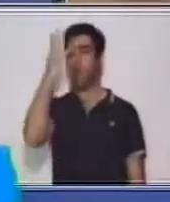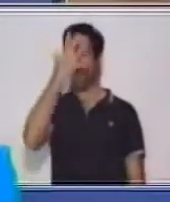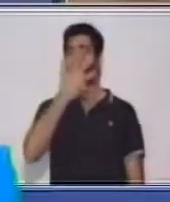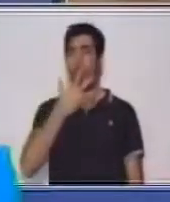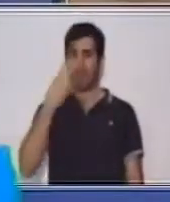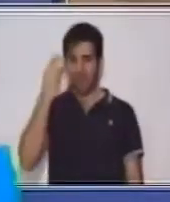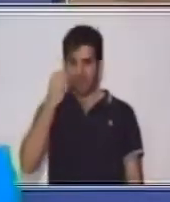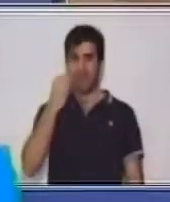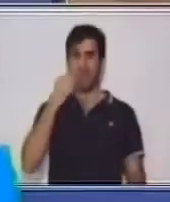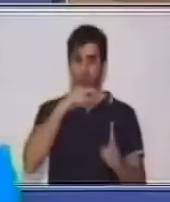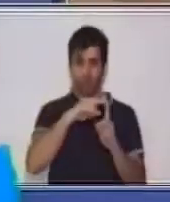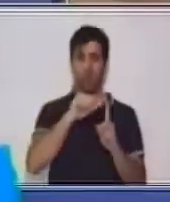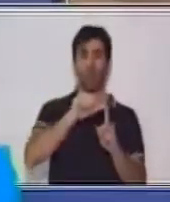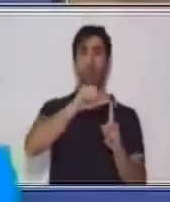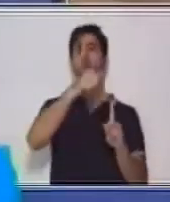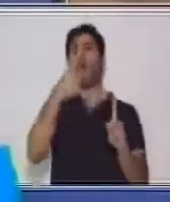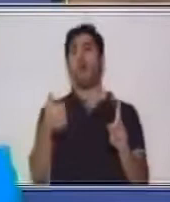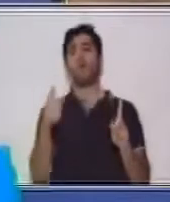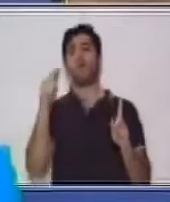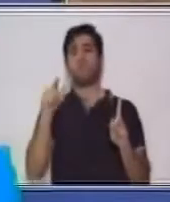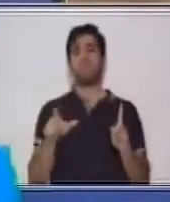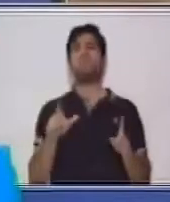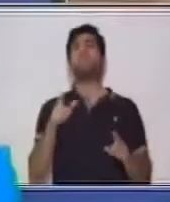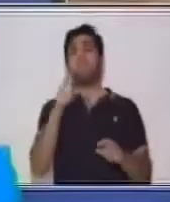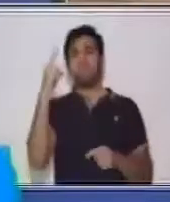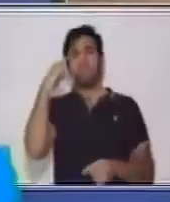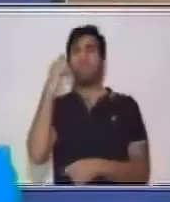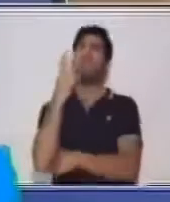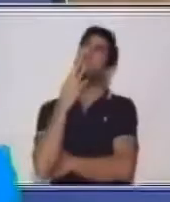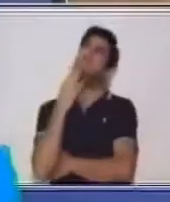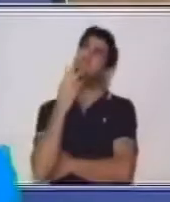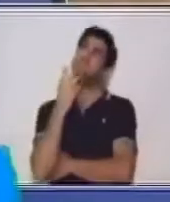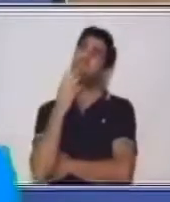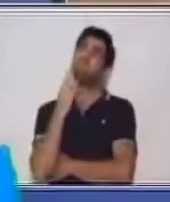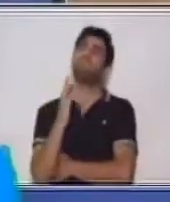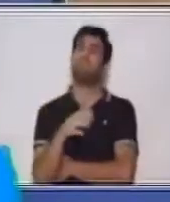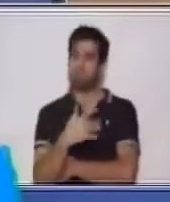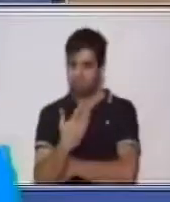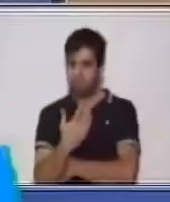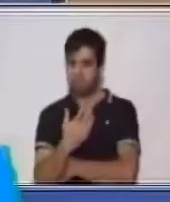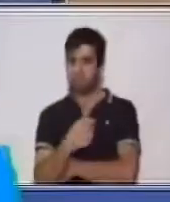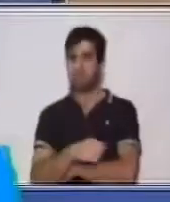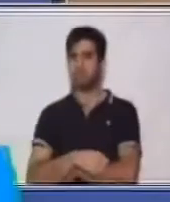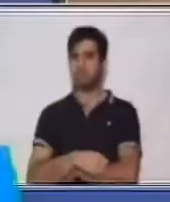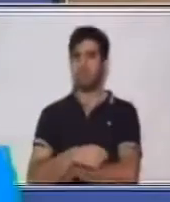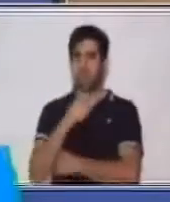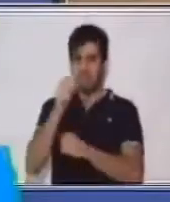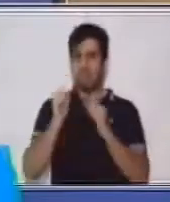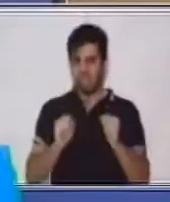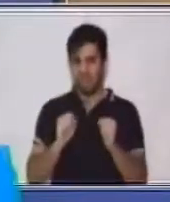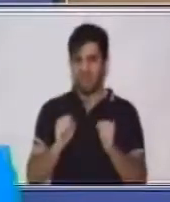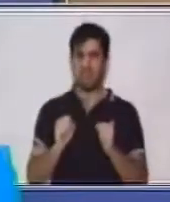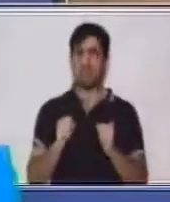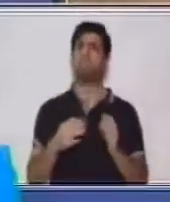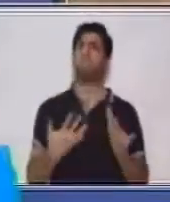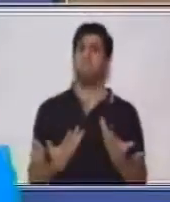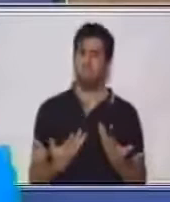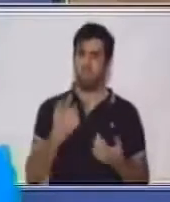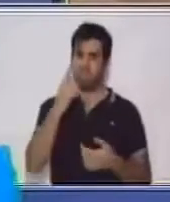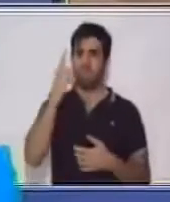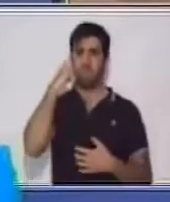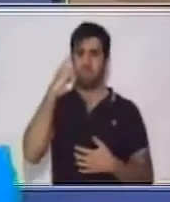A ver, pensemos, eso está bien difícil, ¿verdad? Entonces, tenemos bonito y lo contrario de bonito